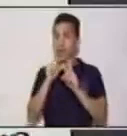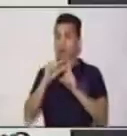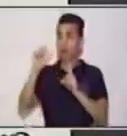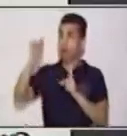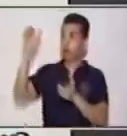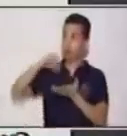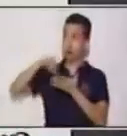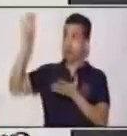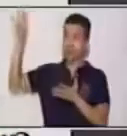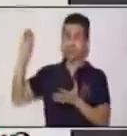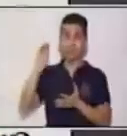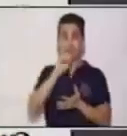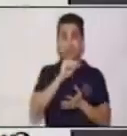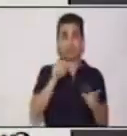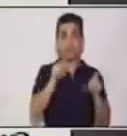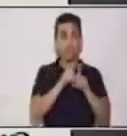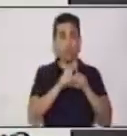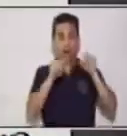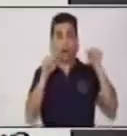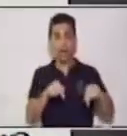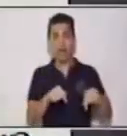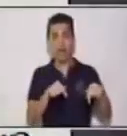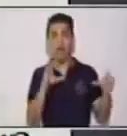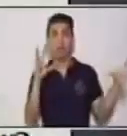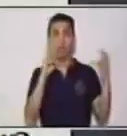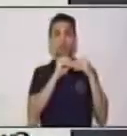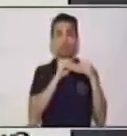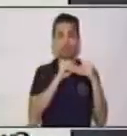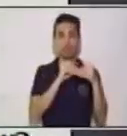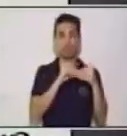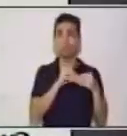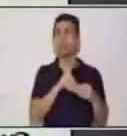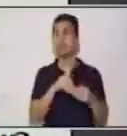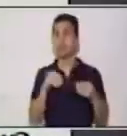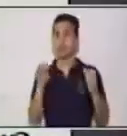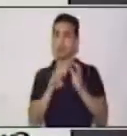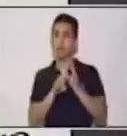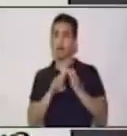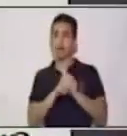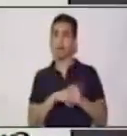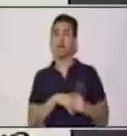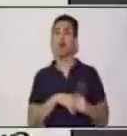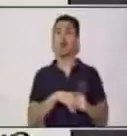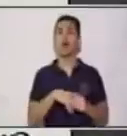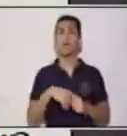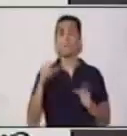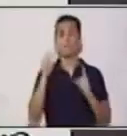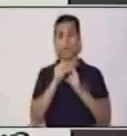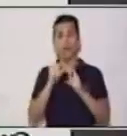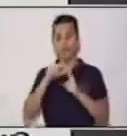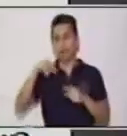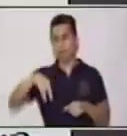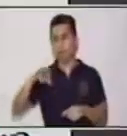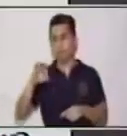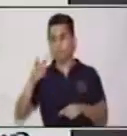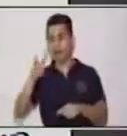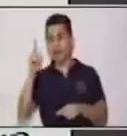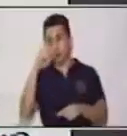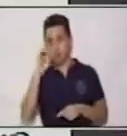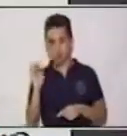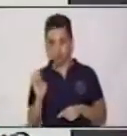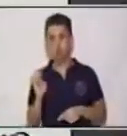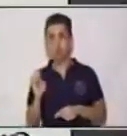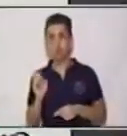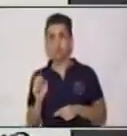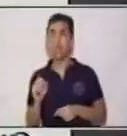Por ejemplo, si hablamos de informática, la palabra mouse, en español pues ya la traducción se refiere